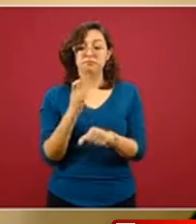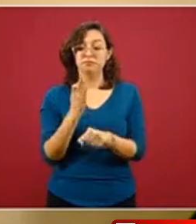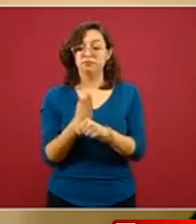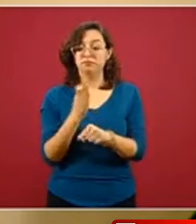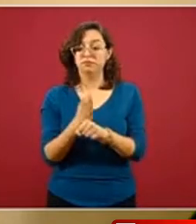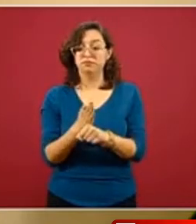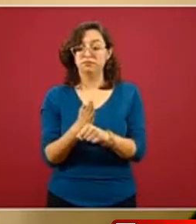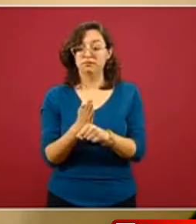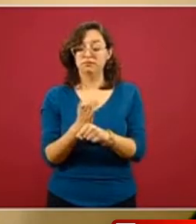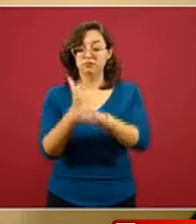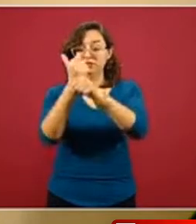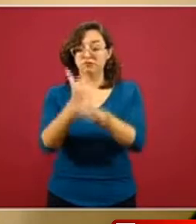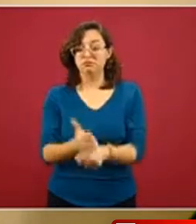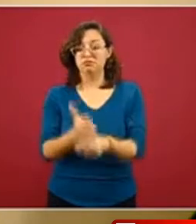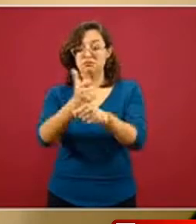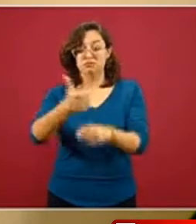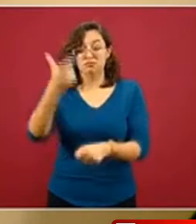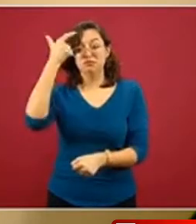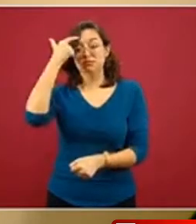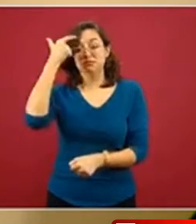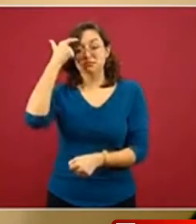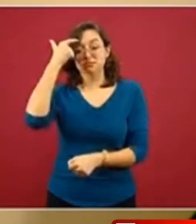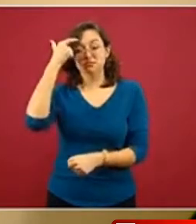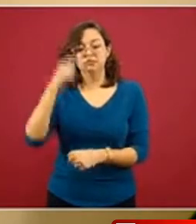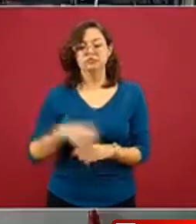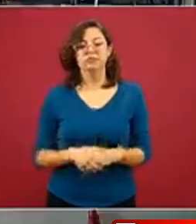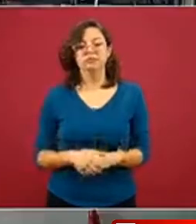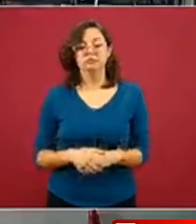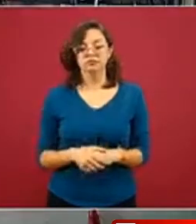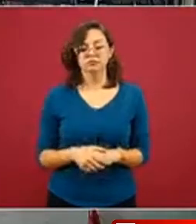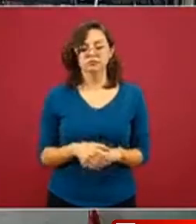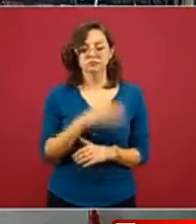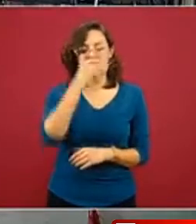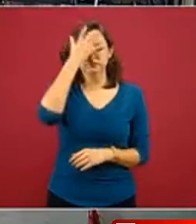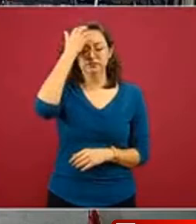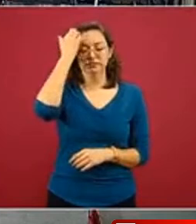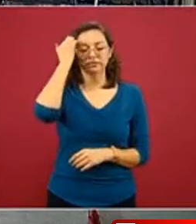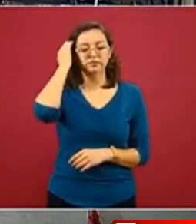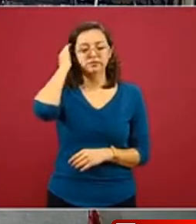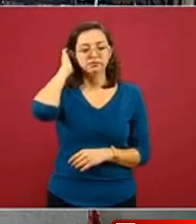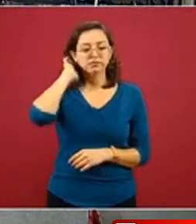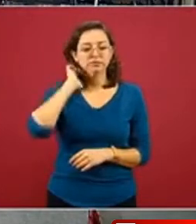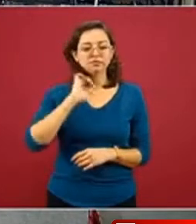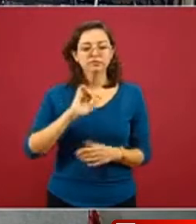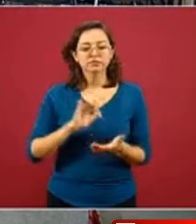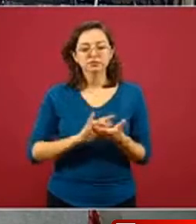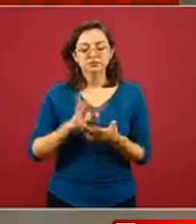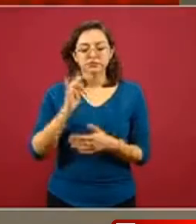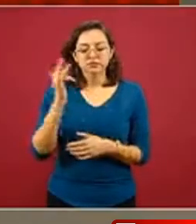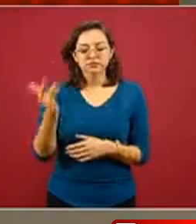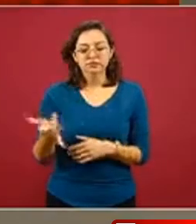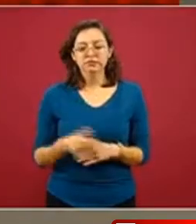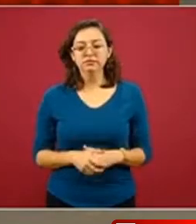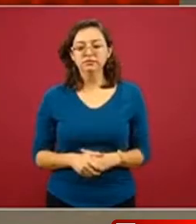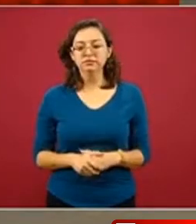crisis mental por esos acontecimientos. Gracias. Gracias, muy amable. Doctor Cruz Vega, ¿quiere